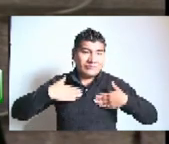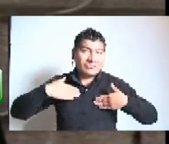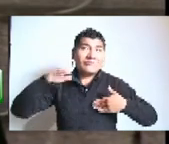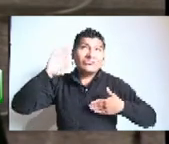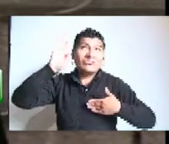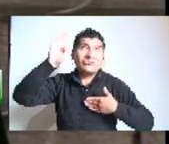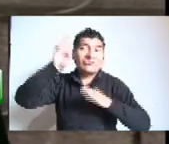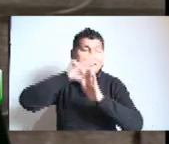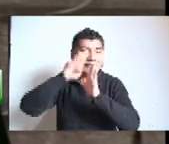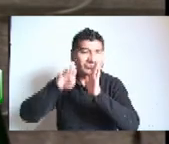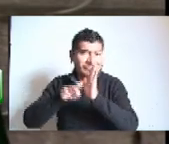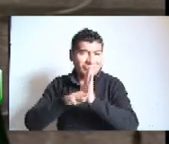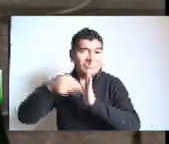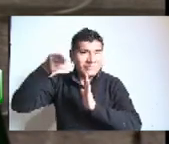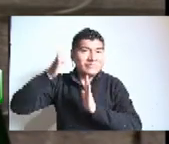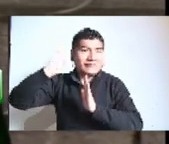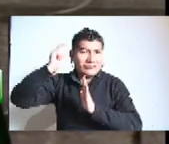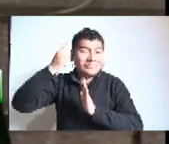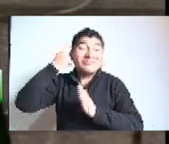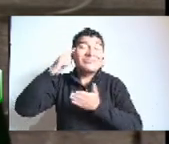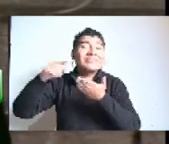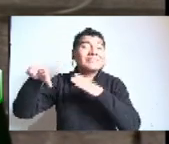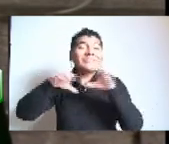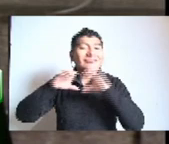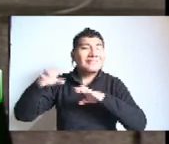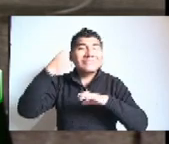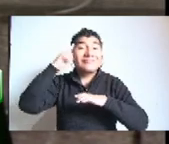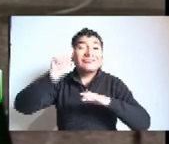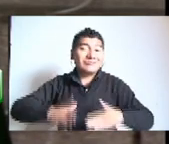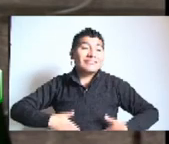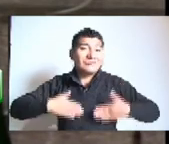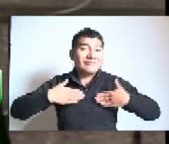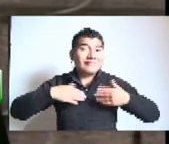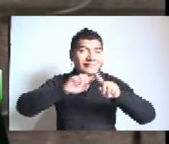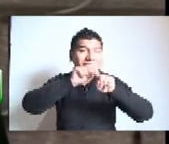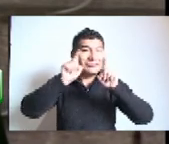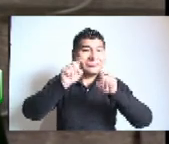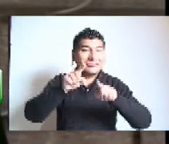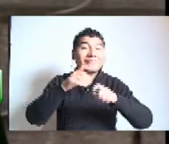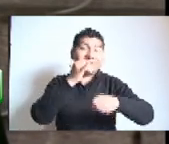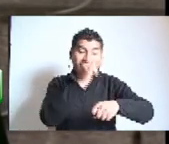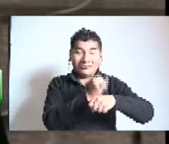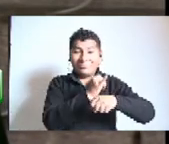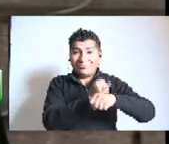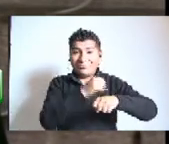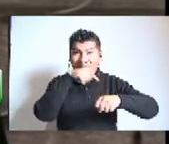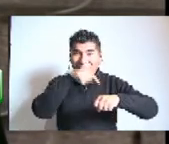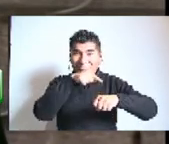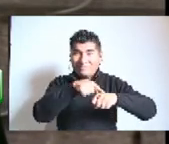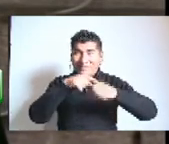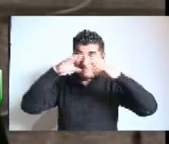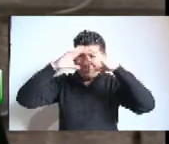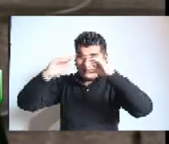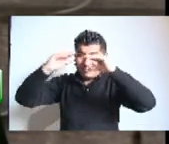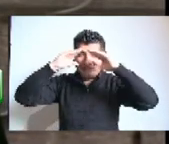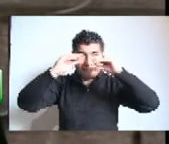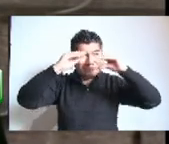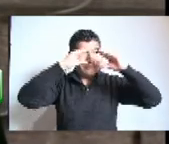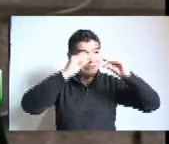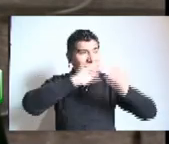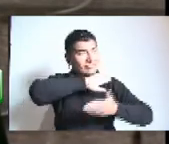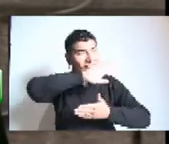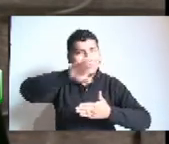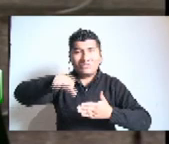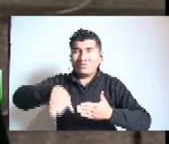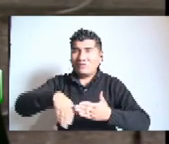Dios. ¿Qué hacer para vivir? Preguntémonos. La Iglesia enseña que en todo